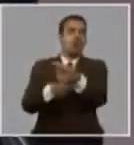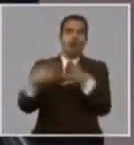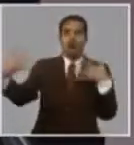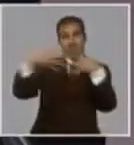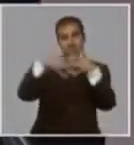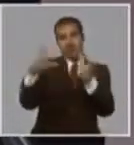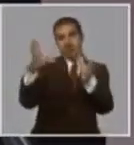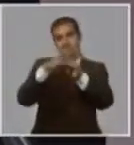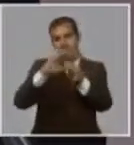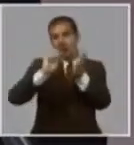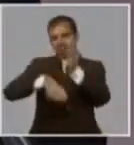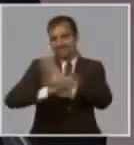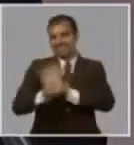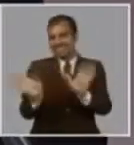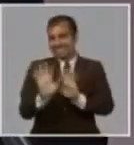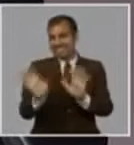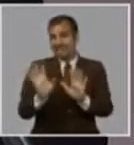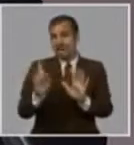teníamos contratos,